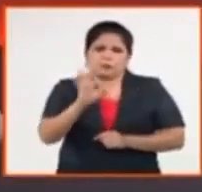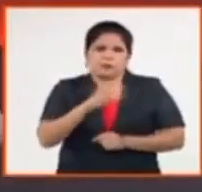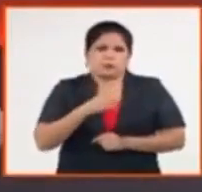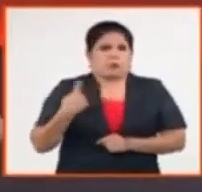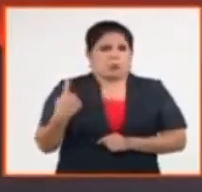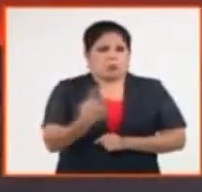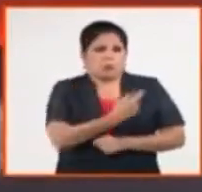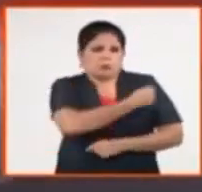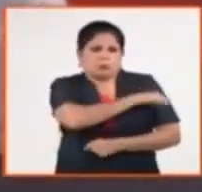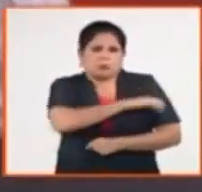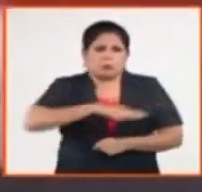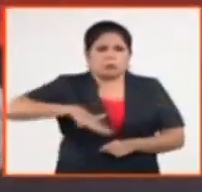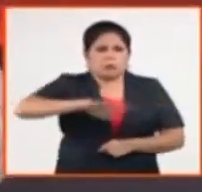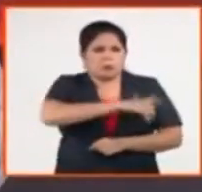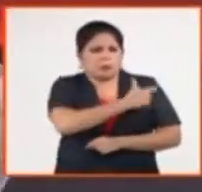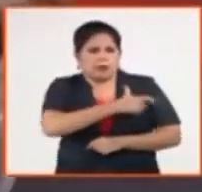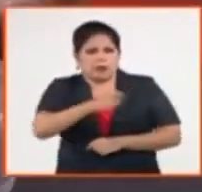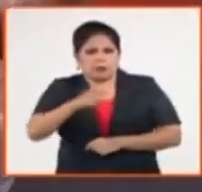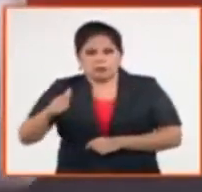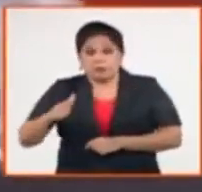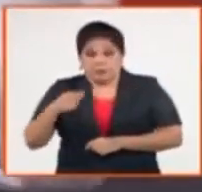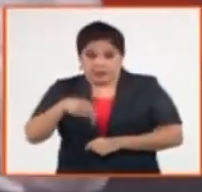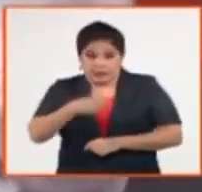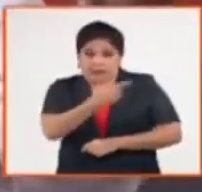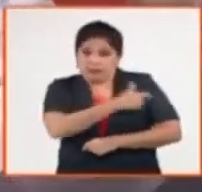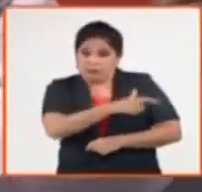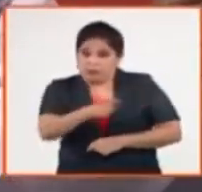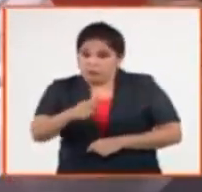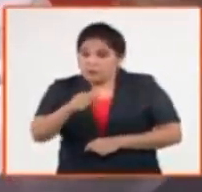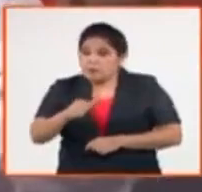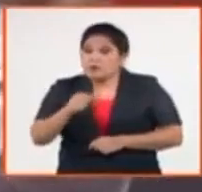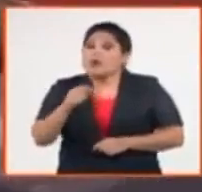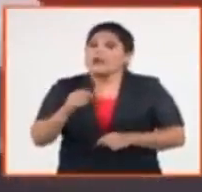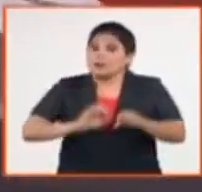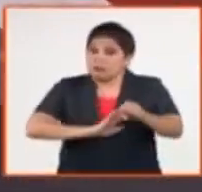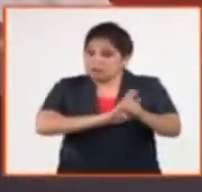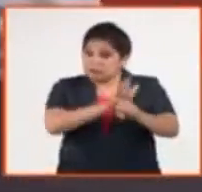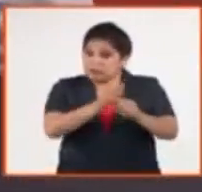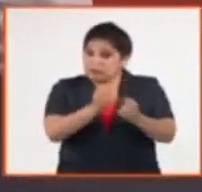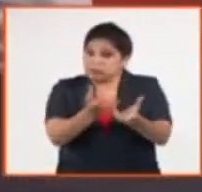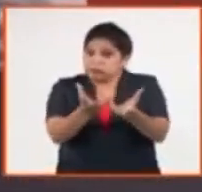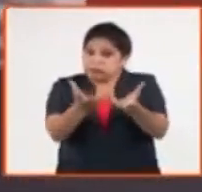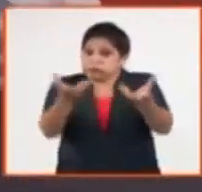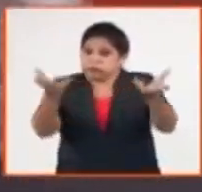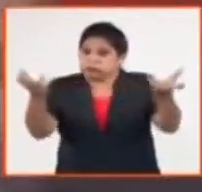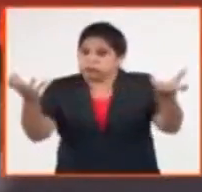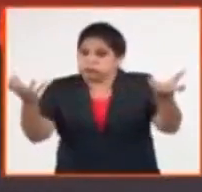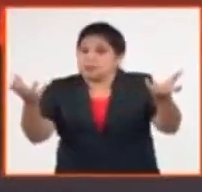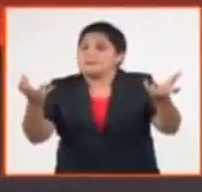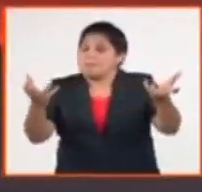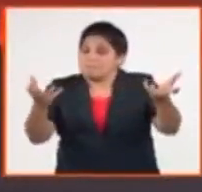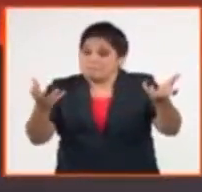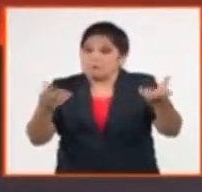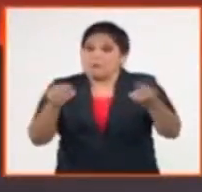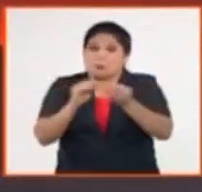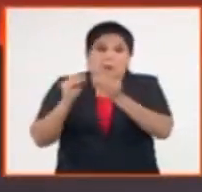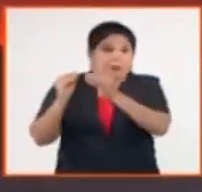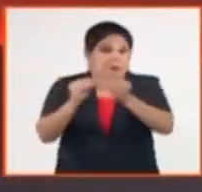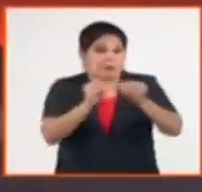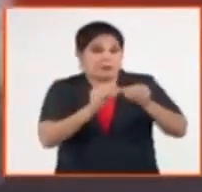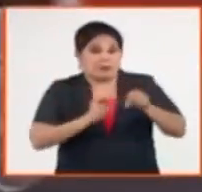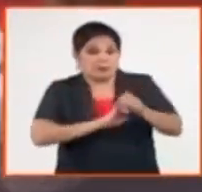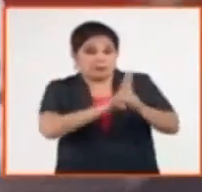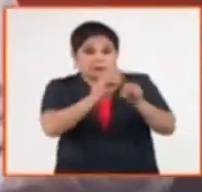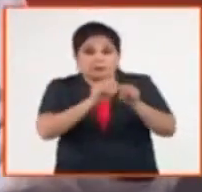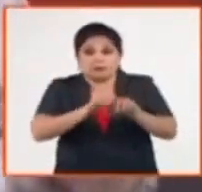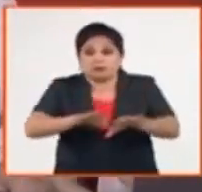la población. Yo debo decir que esta campaña se realiza en un pico pandémico. Quiere decir, en un alto nivel